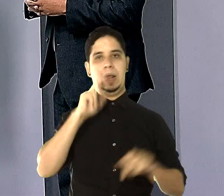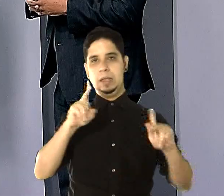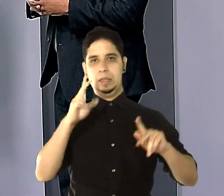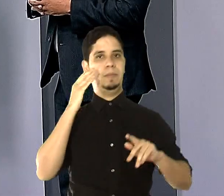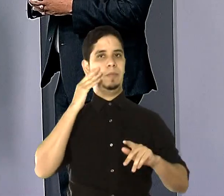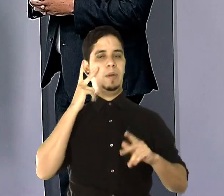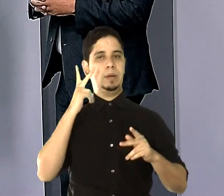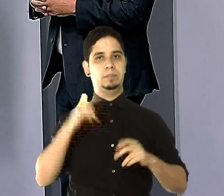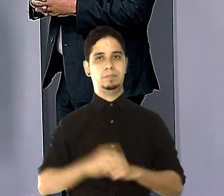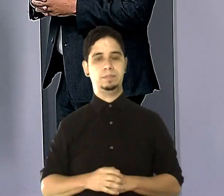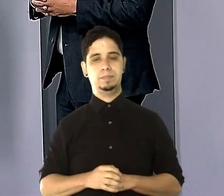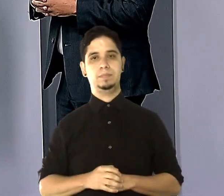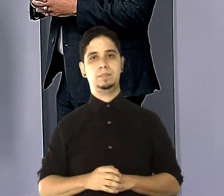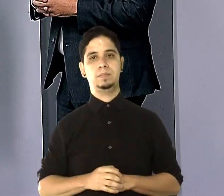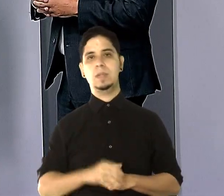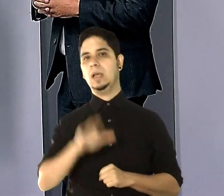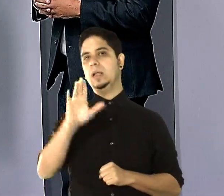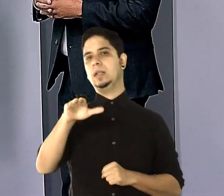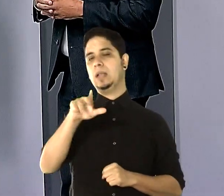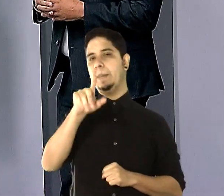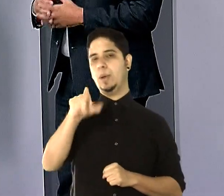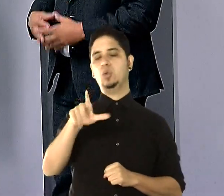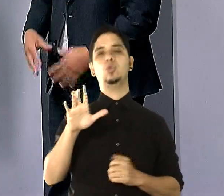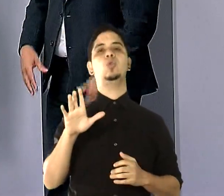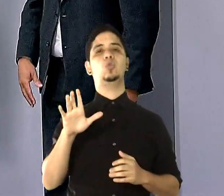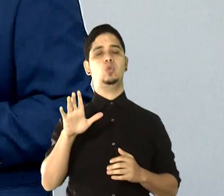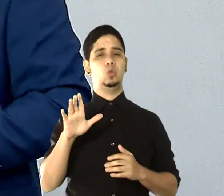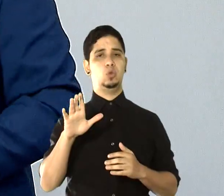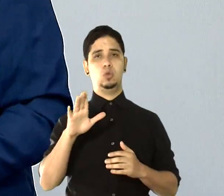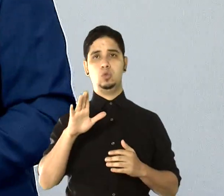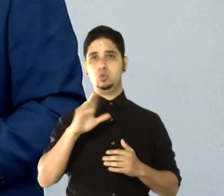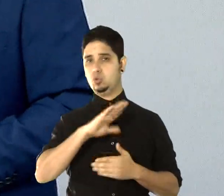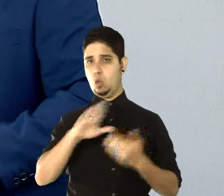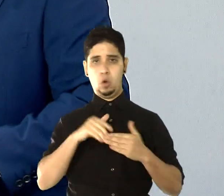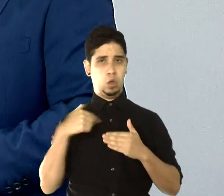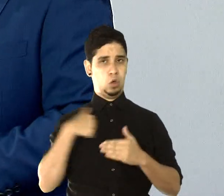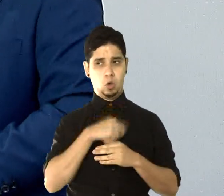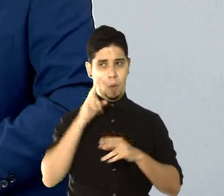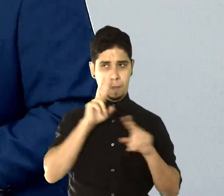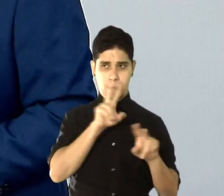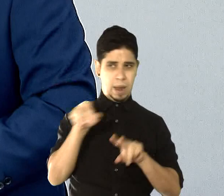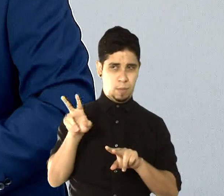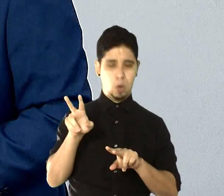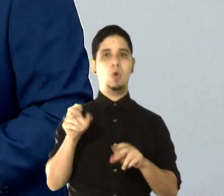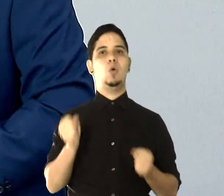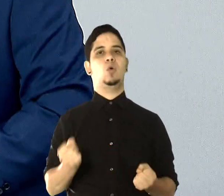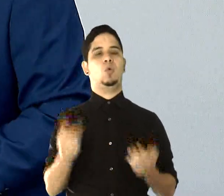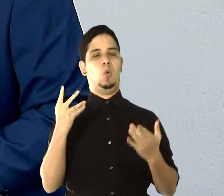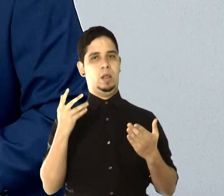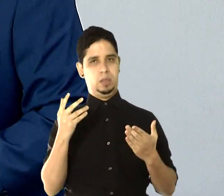hacer. Entonces le pregunto, a propósito de todo esto que vemos aquí, ¿cuánta mano de